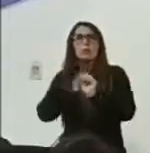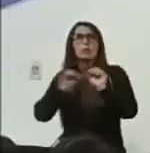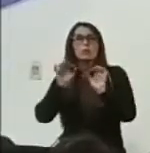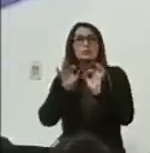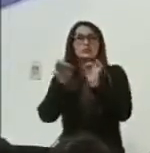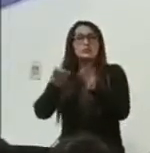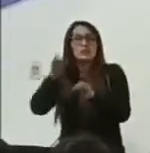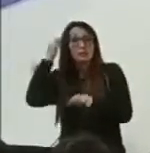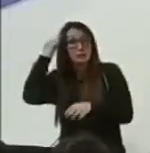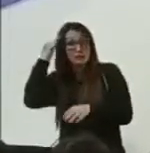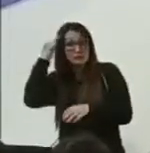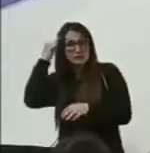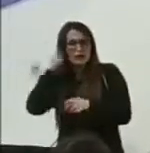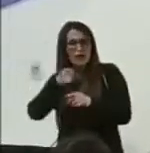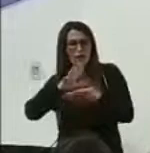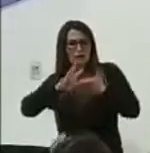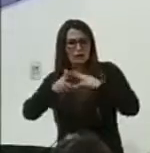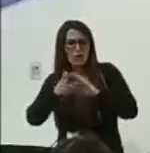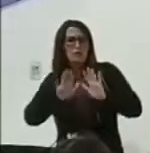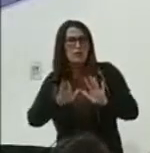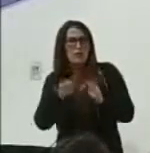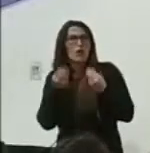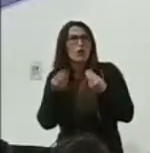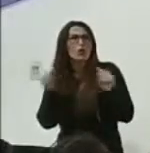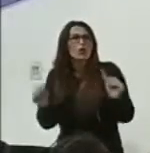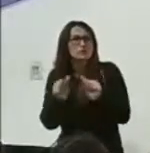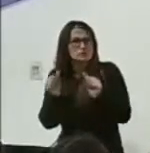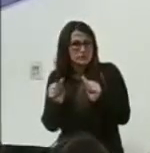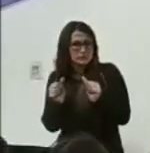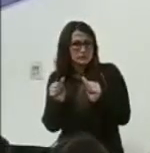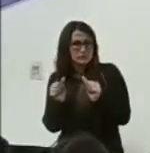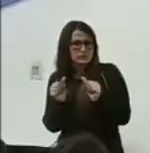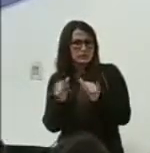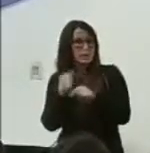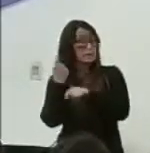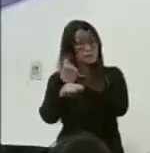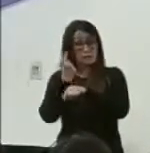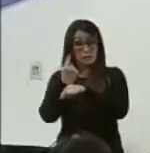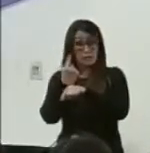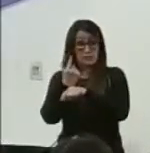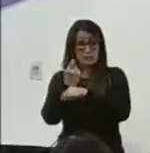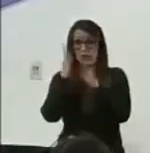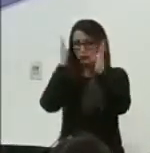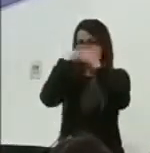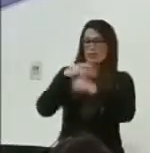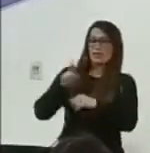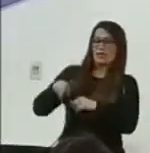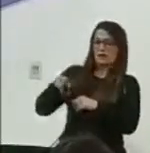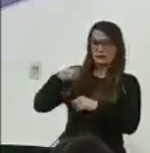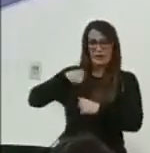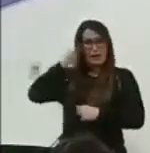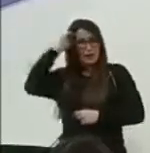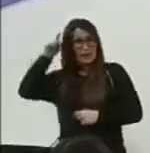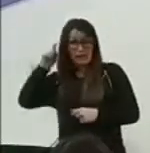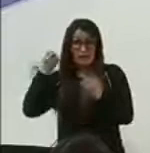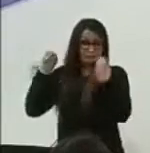pensar de esa forma? Lo primero es no renunciar a las ideas.